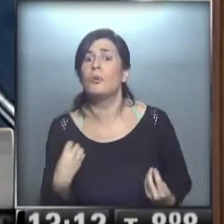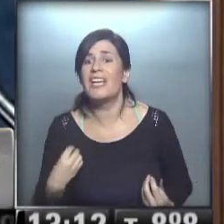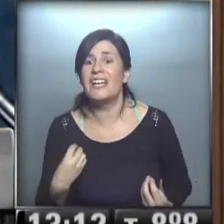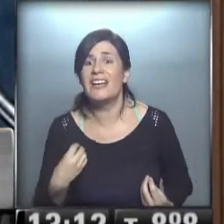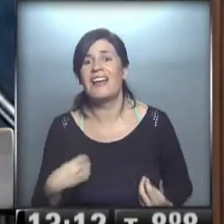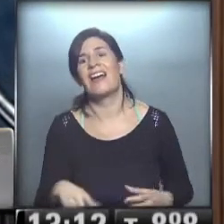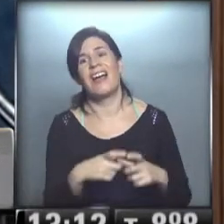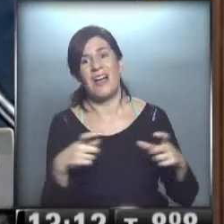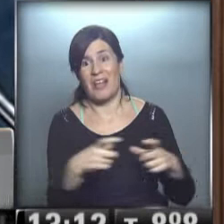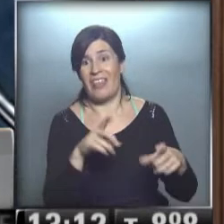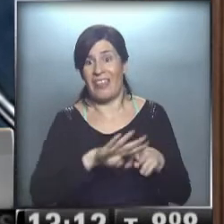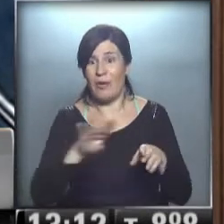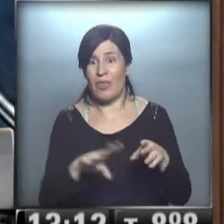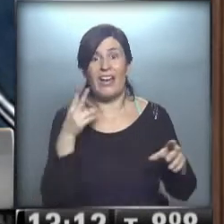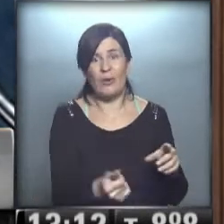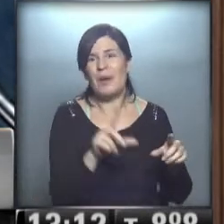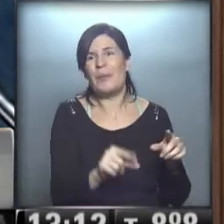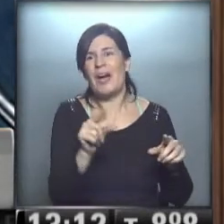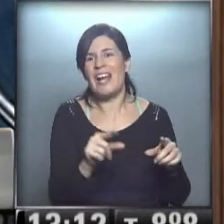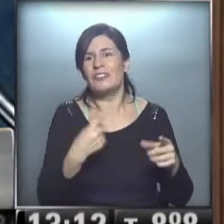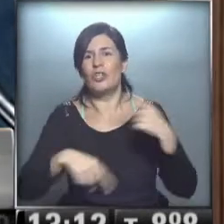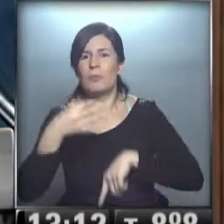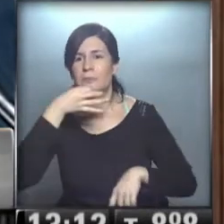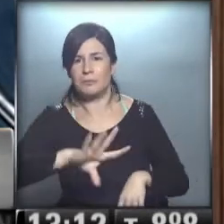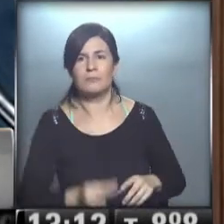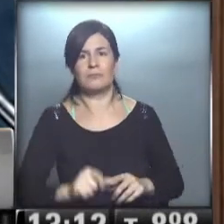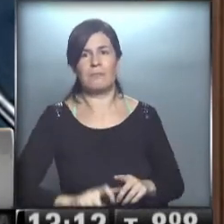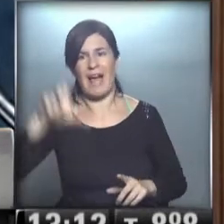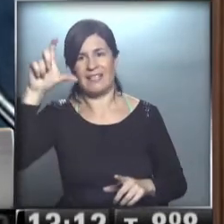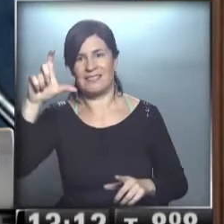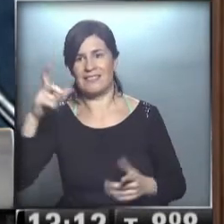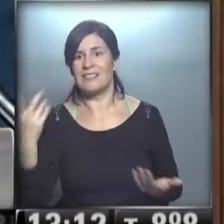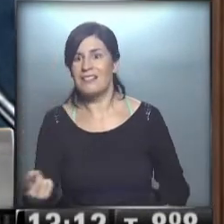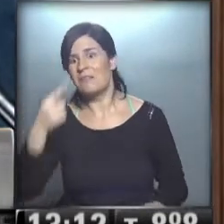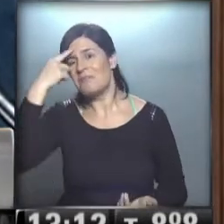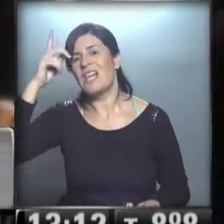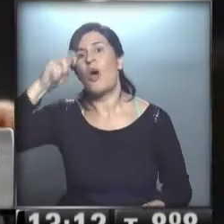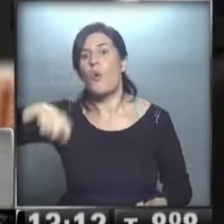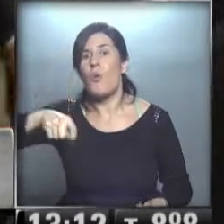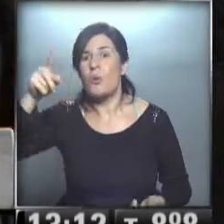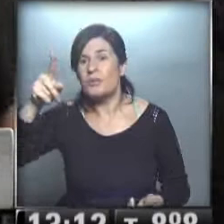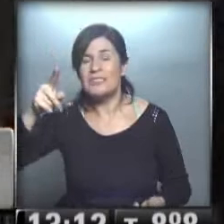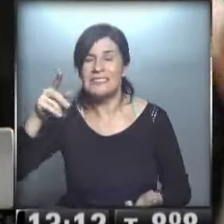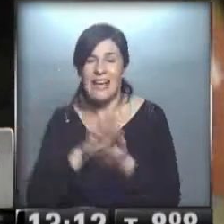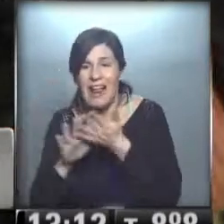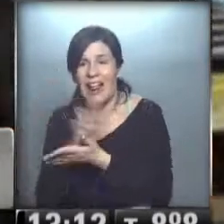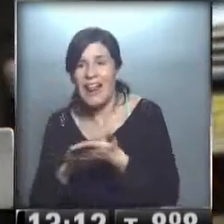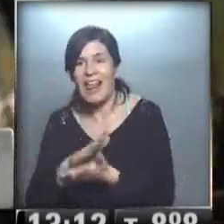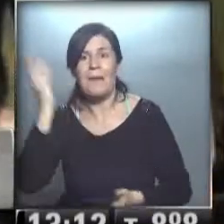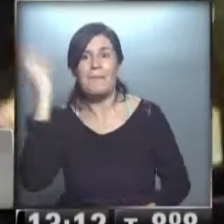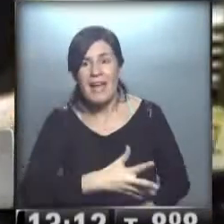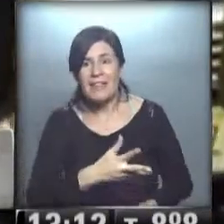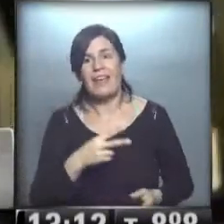precio vil, pretenden mediante un fallo judicial absurdo ganar 1.608% y por lo tanto